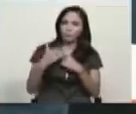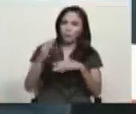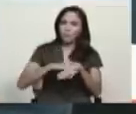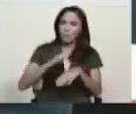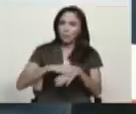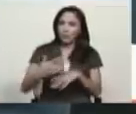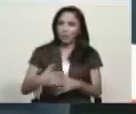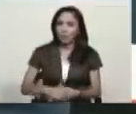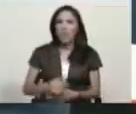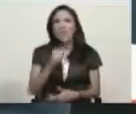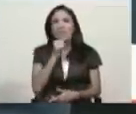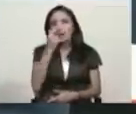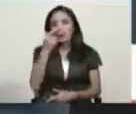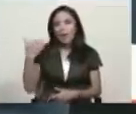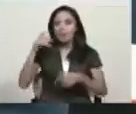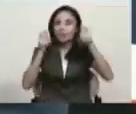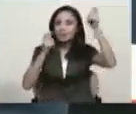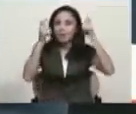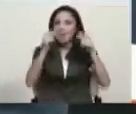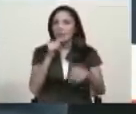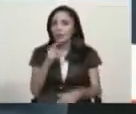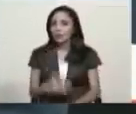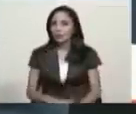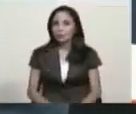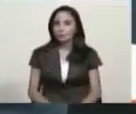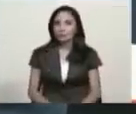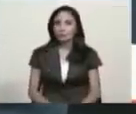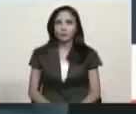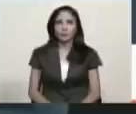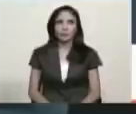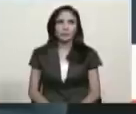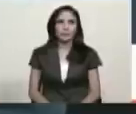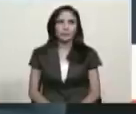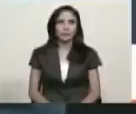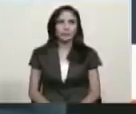¿Quién era Chávez? ¿Por qué atacaron a Chávez tanto?